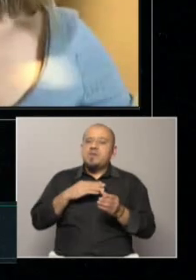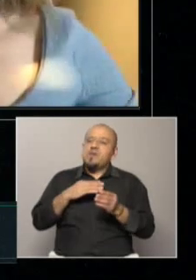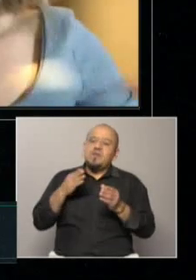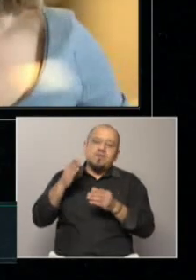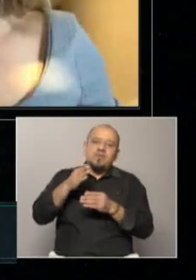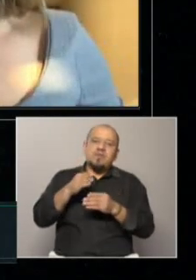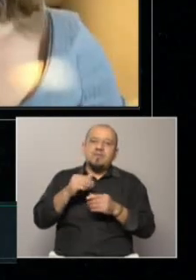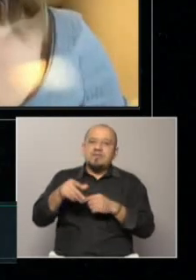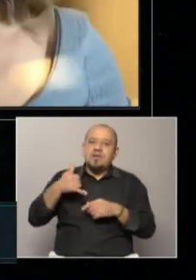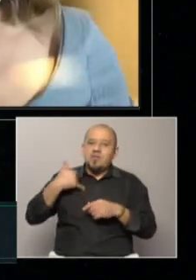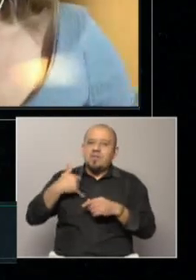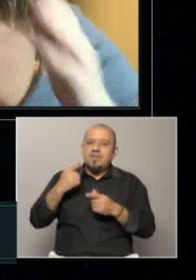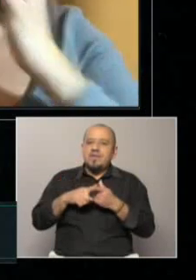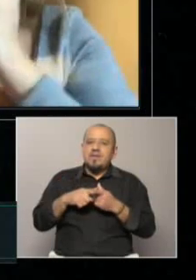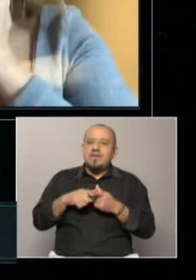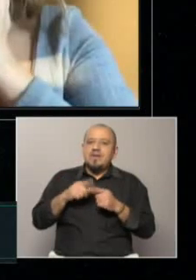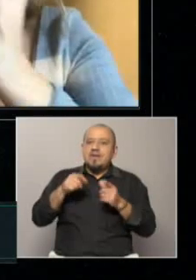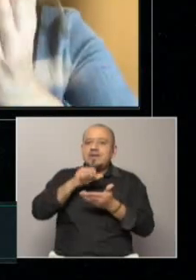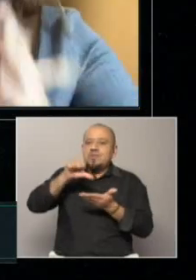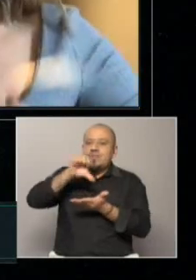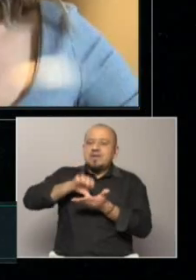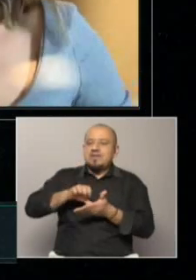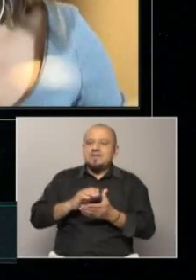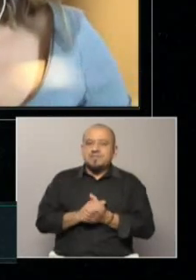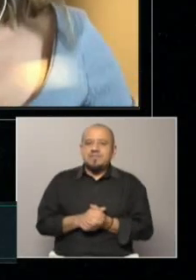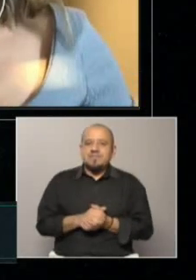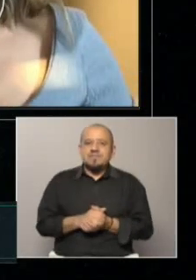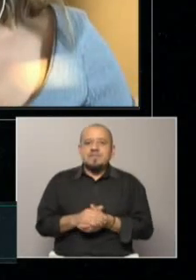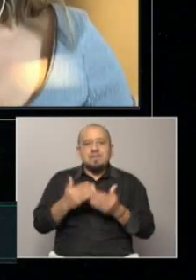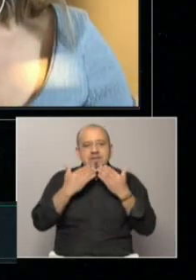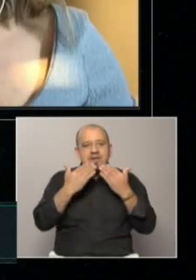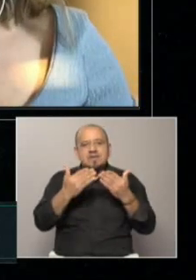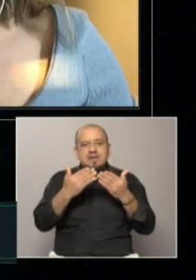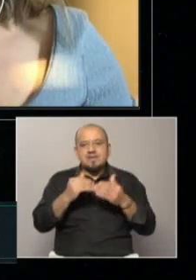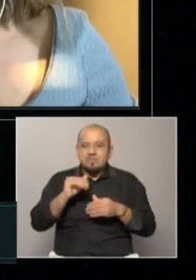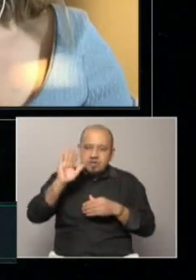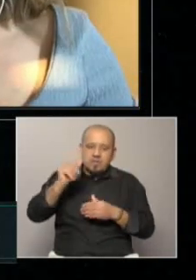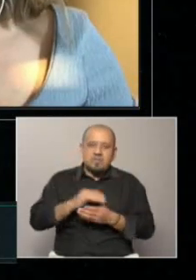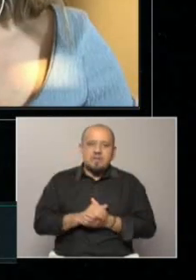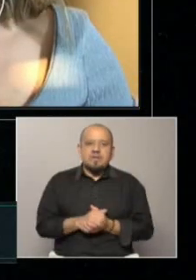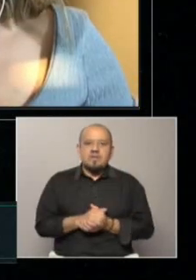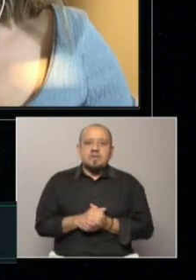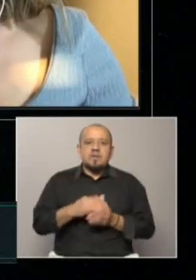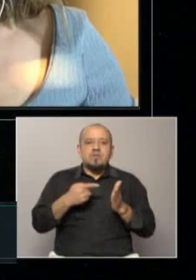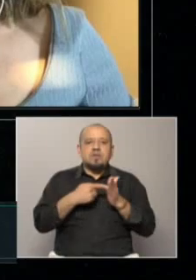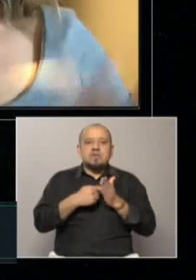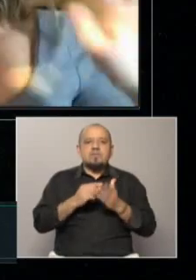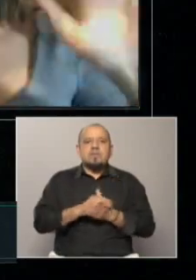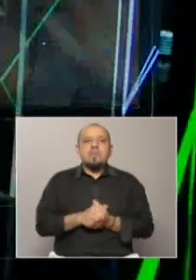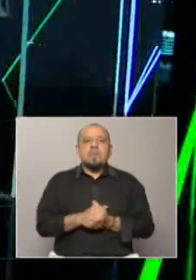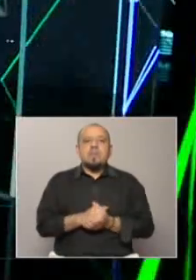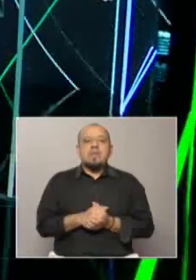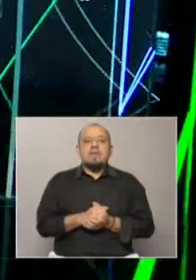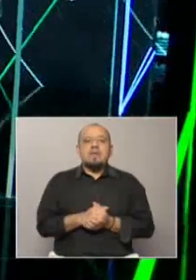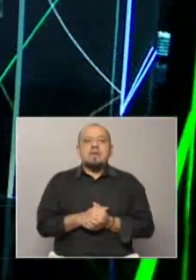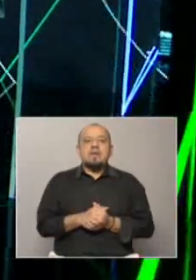cuando pude, era joven, así que es un país que adoro. Muy bien. Muchas gracias. Un beso enorme. Gracias. De Buenos Aires, Luciana Rubica. Nosotros nos vamos a